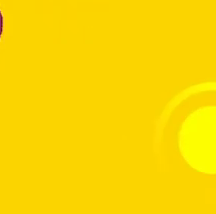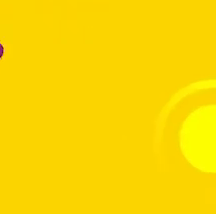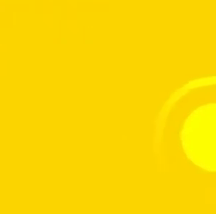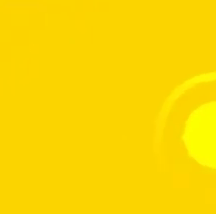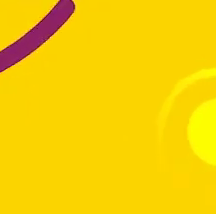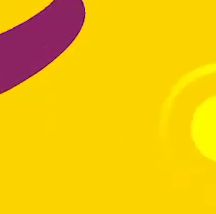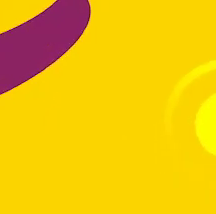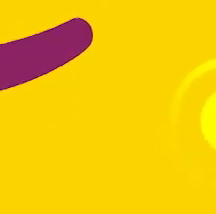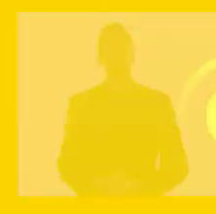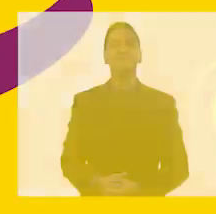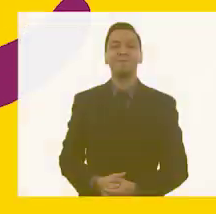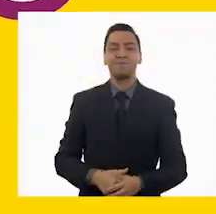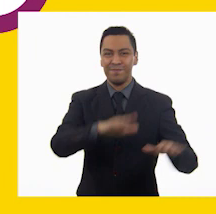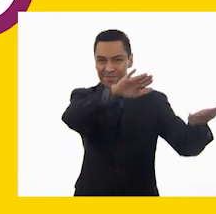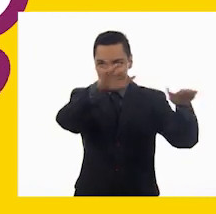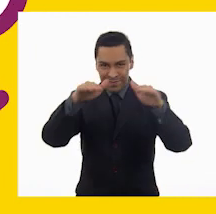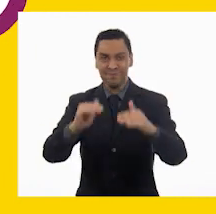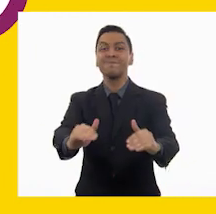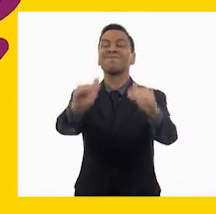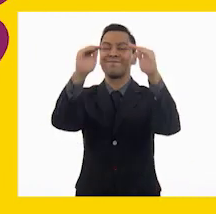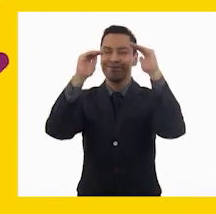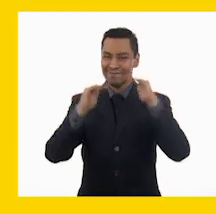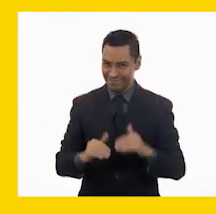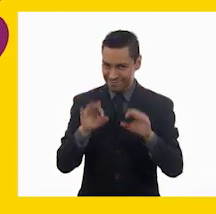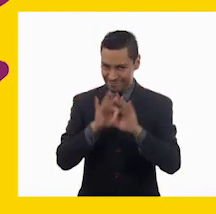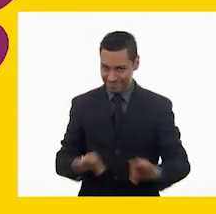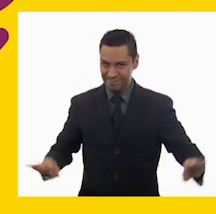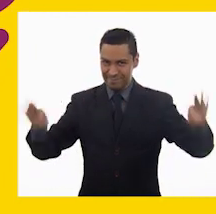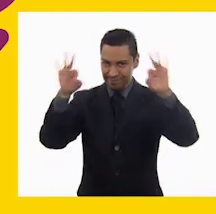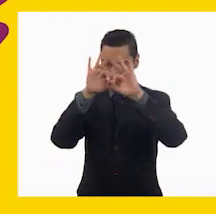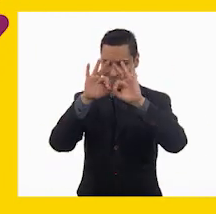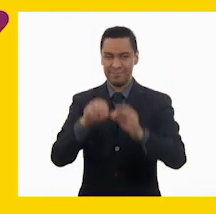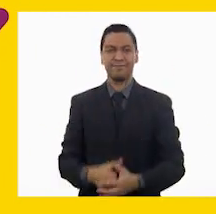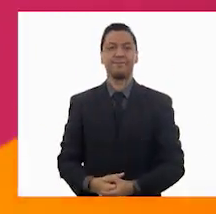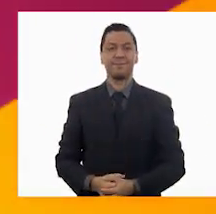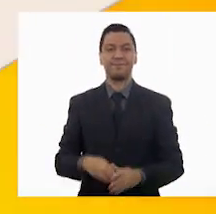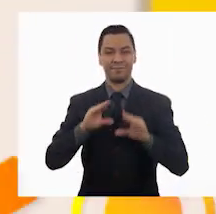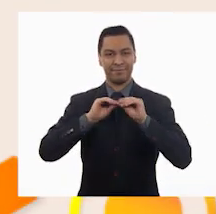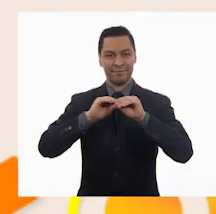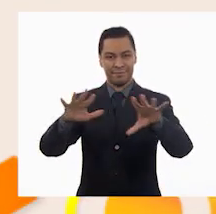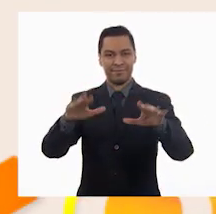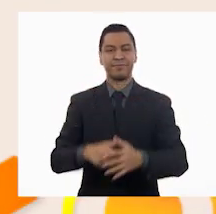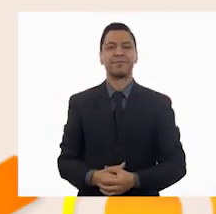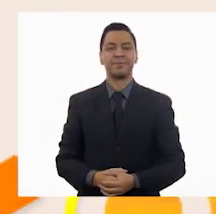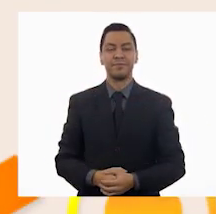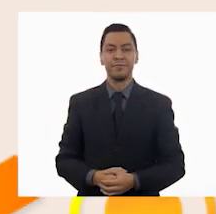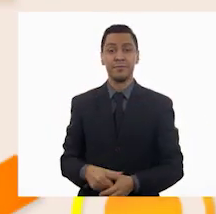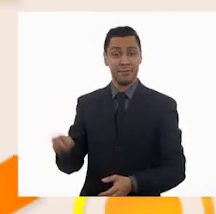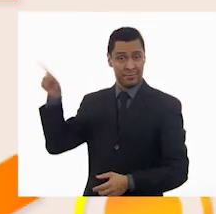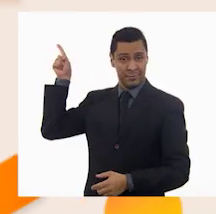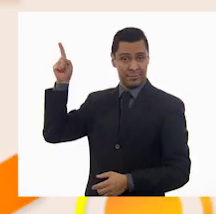¡Atención! ¡Atención! A continuación, información importante. A este